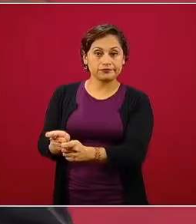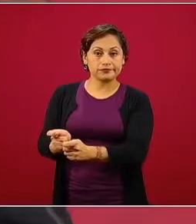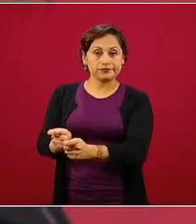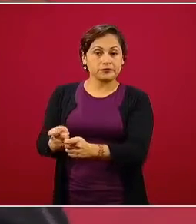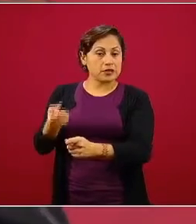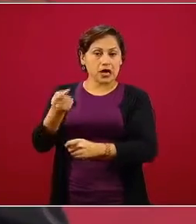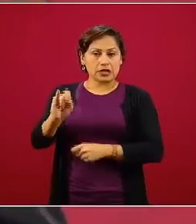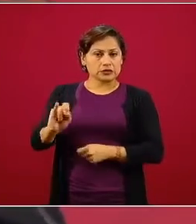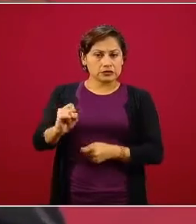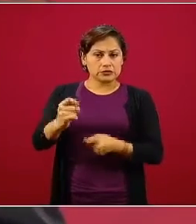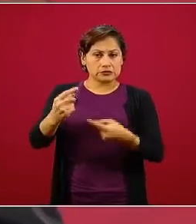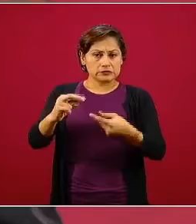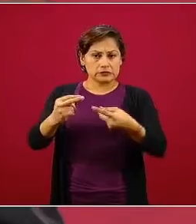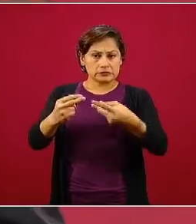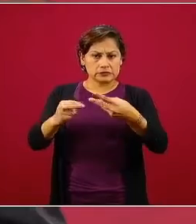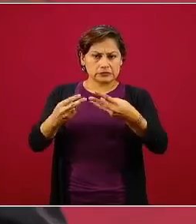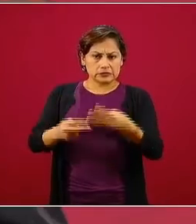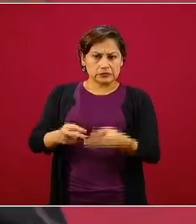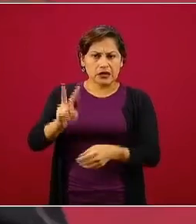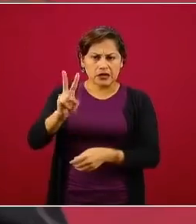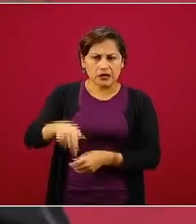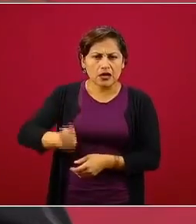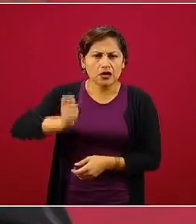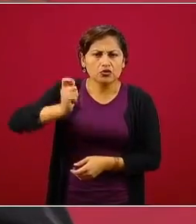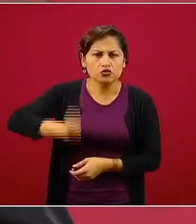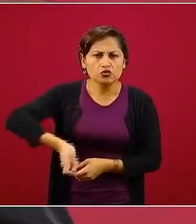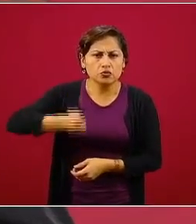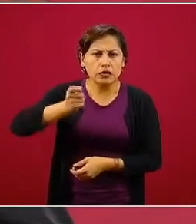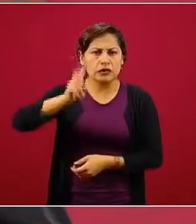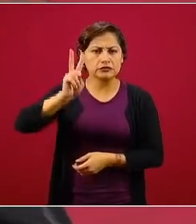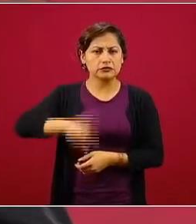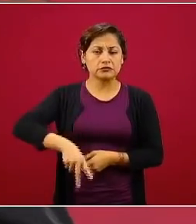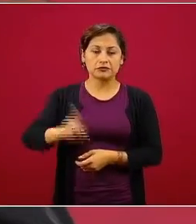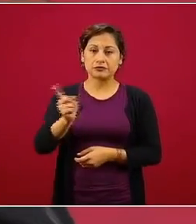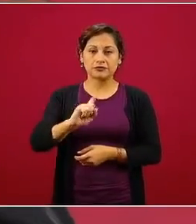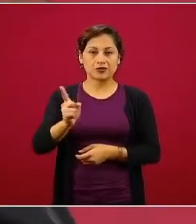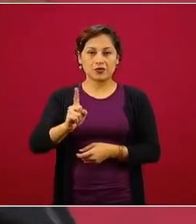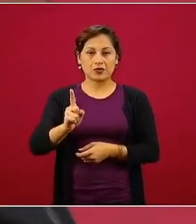Y así se van a encontrar con eso.